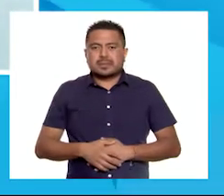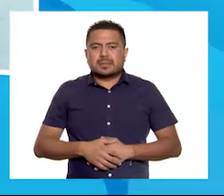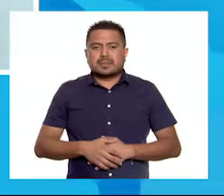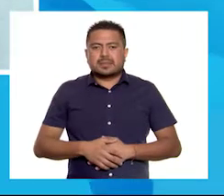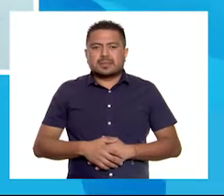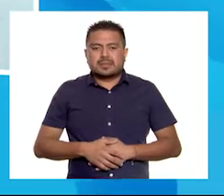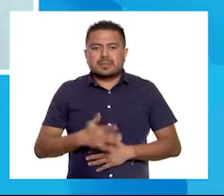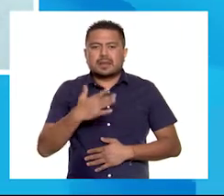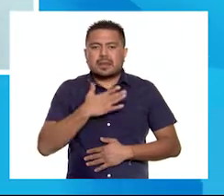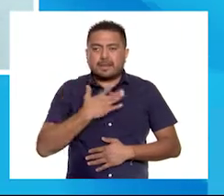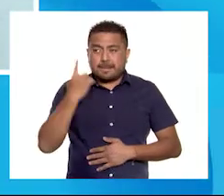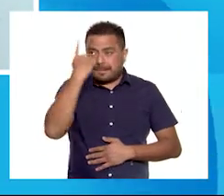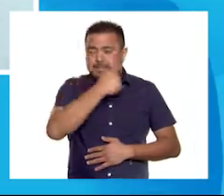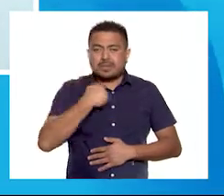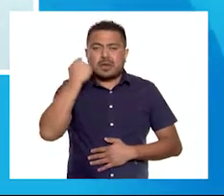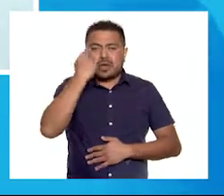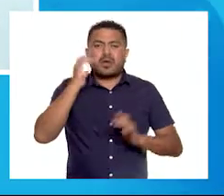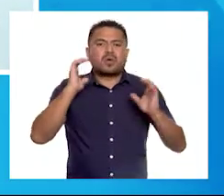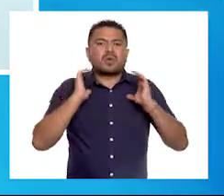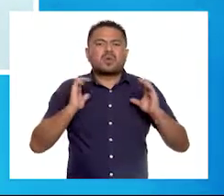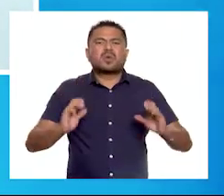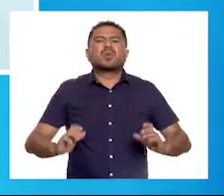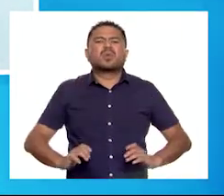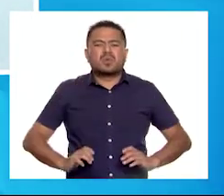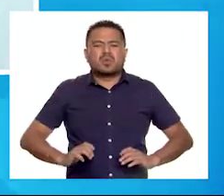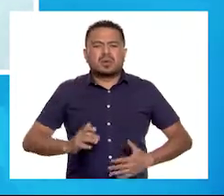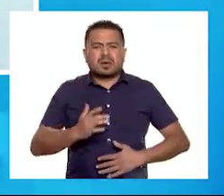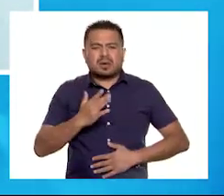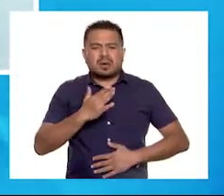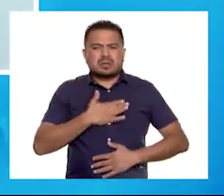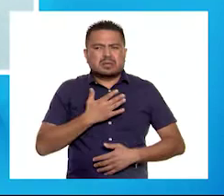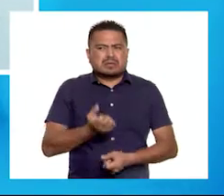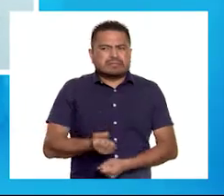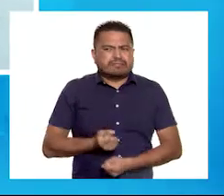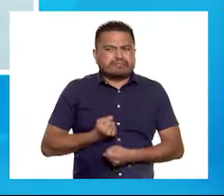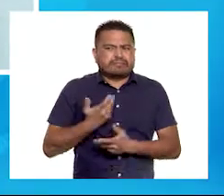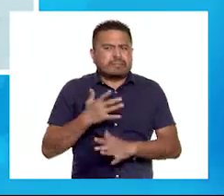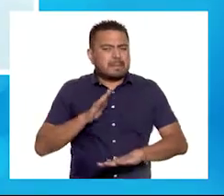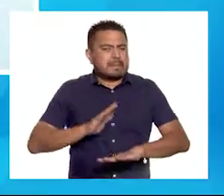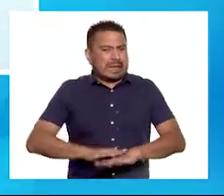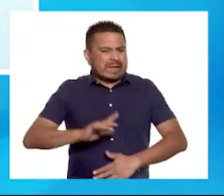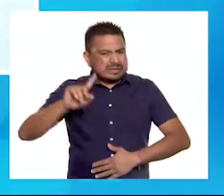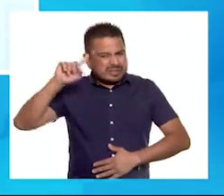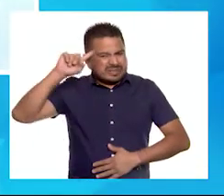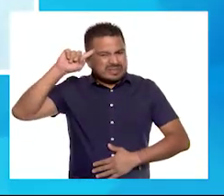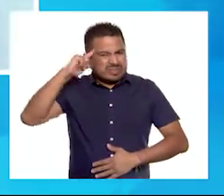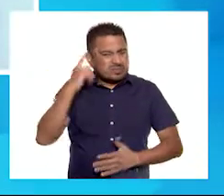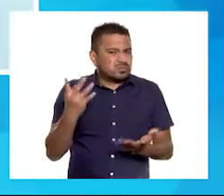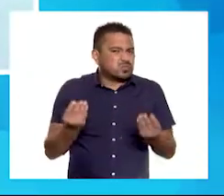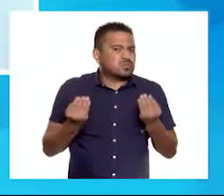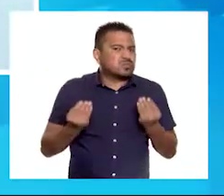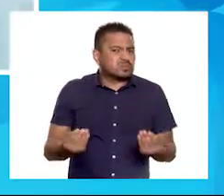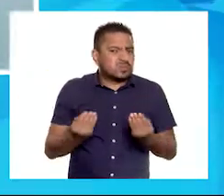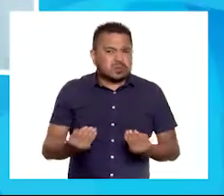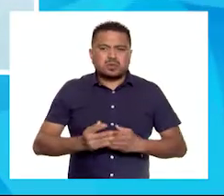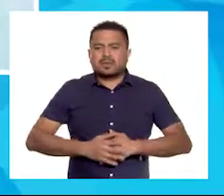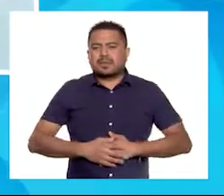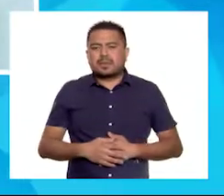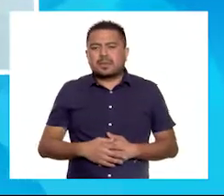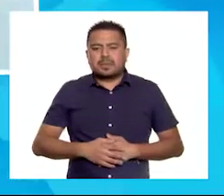Mi cara y mi cuerpo se expresaron mucha furia.